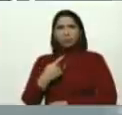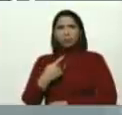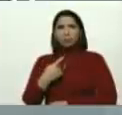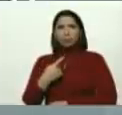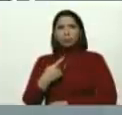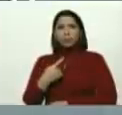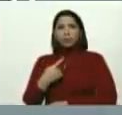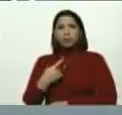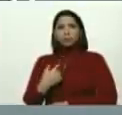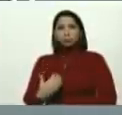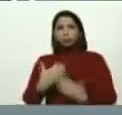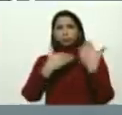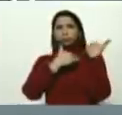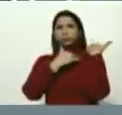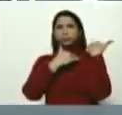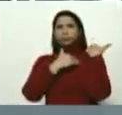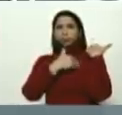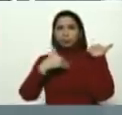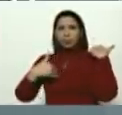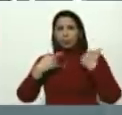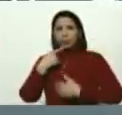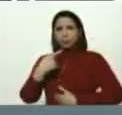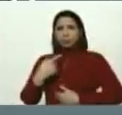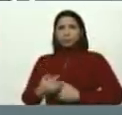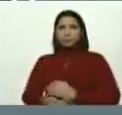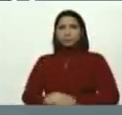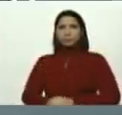muy responsablemente quiero decir lo siguiente.